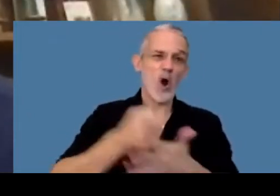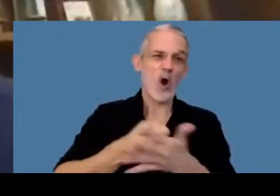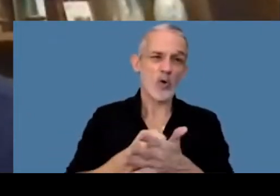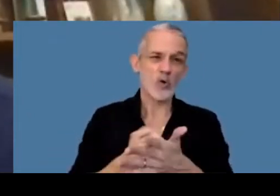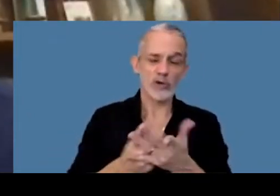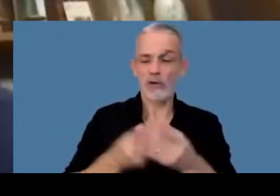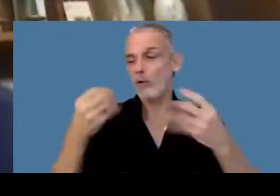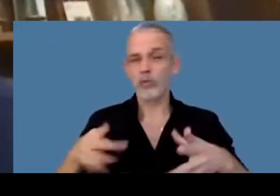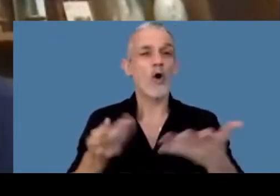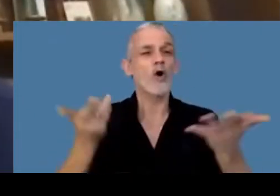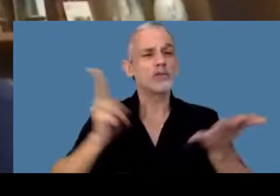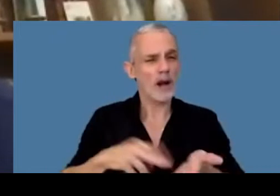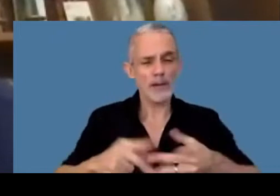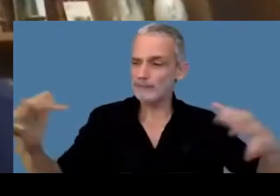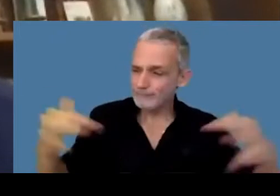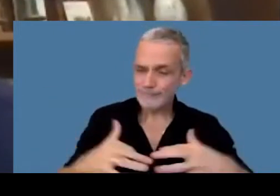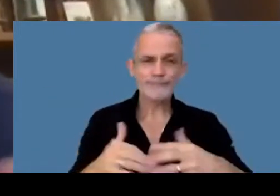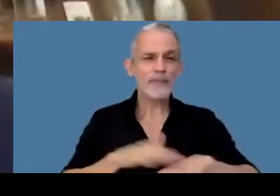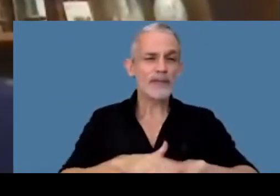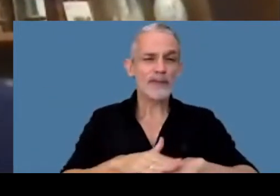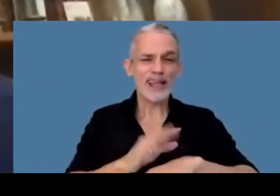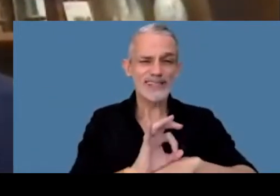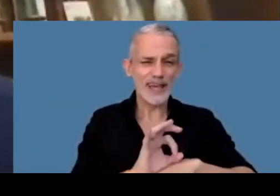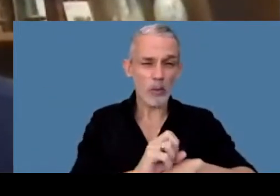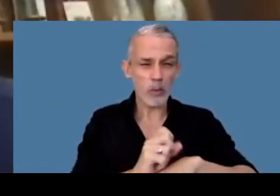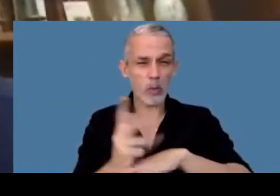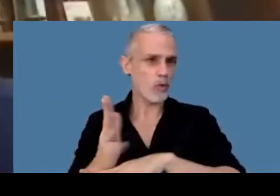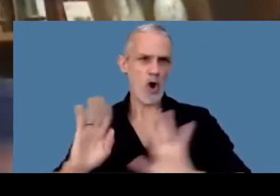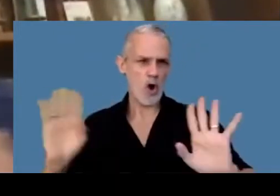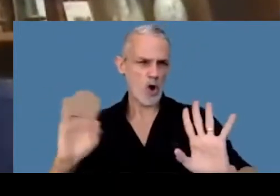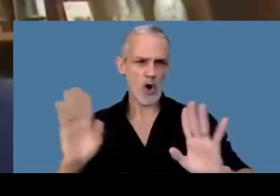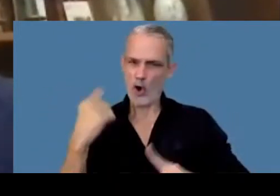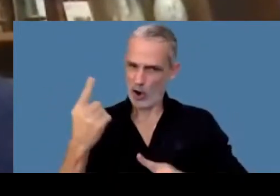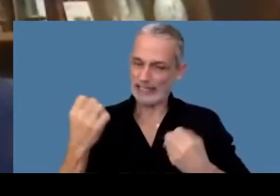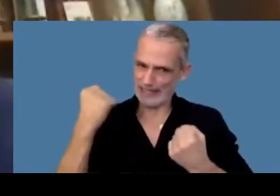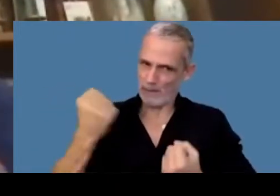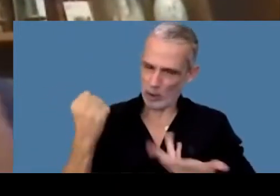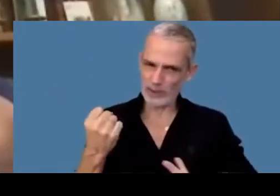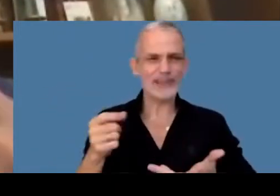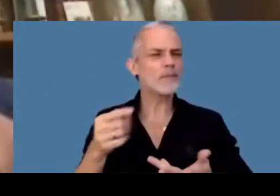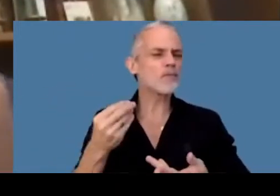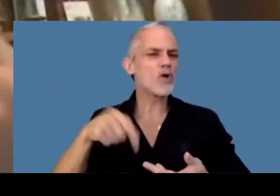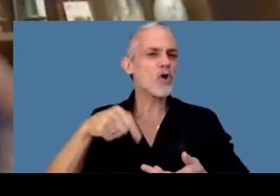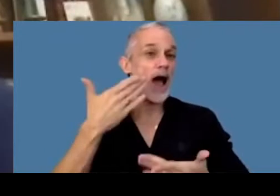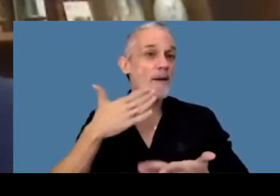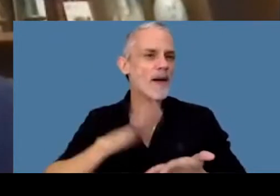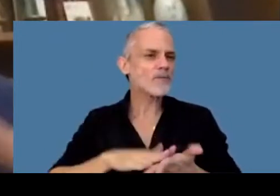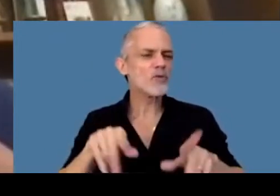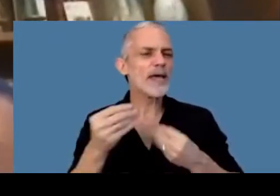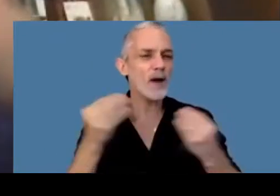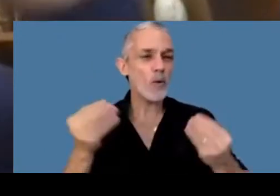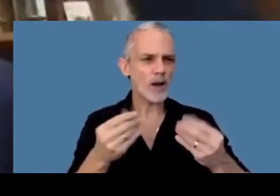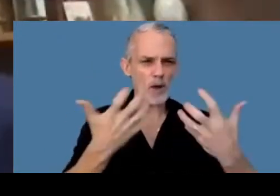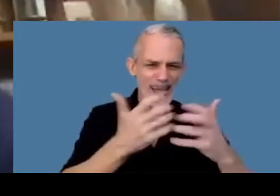organizarnos, desde cero. Y esto no es un dato menor, porque de lo que vamos a estar hablando cuando hablemos de estructura